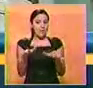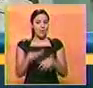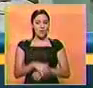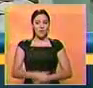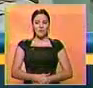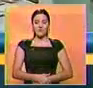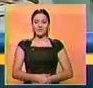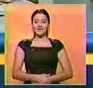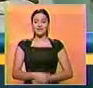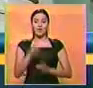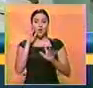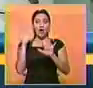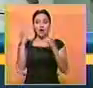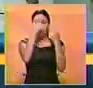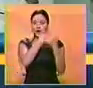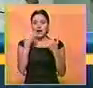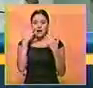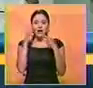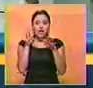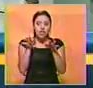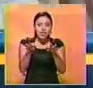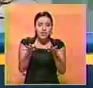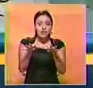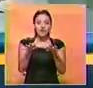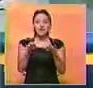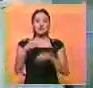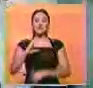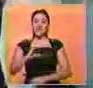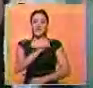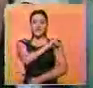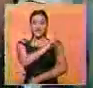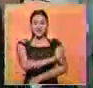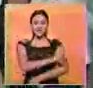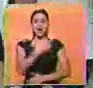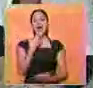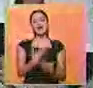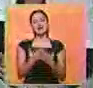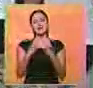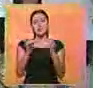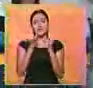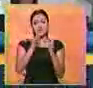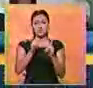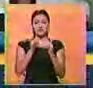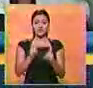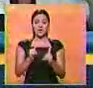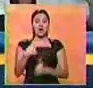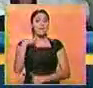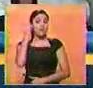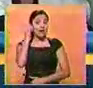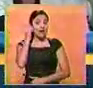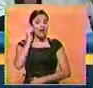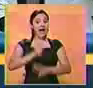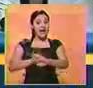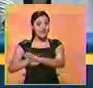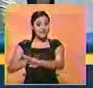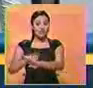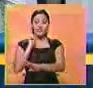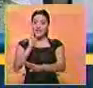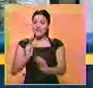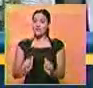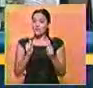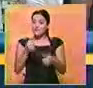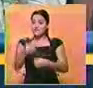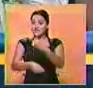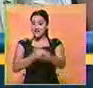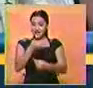cara mucho más luminosa, porque ese es el efecto de la vitamina C. Gracias, Estrella, por toda esa información. Así que, chicas, anímense a hacerse esta mascarilla